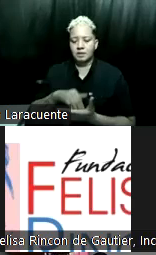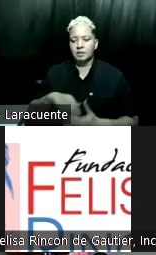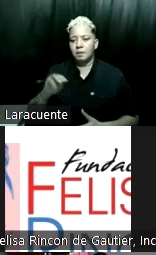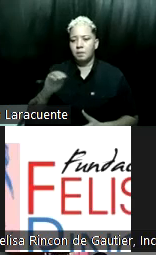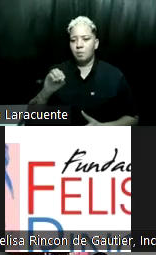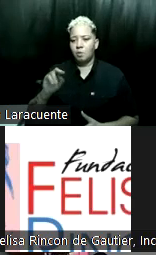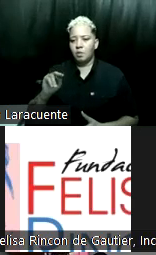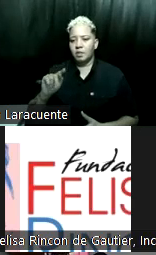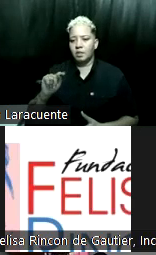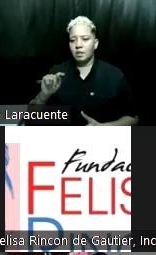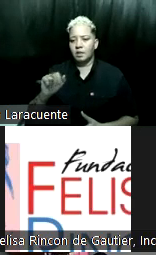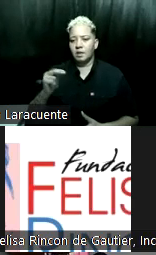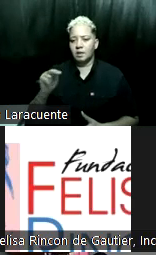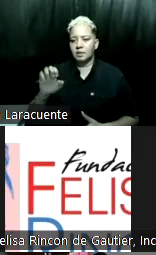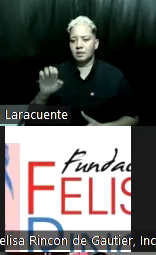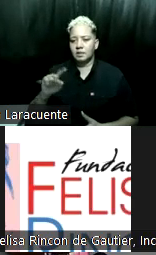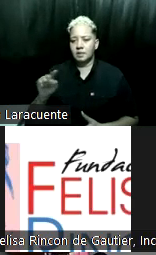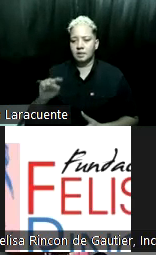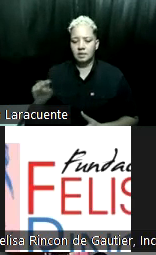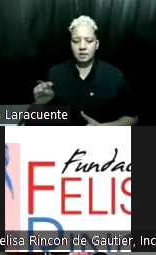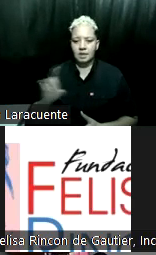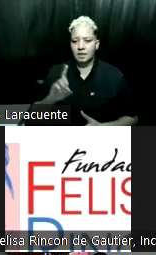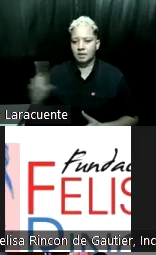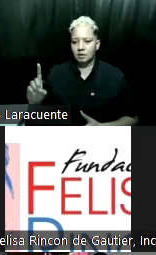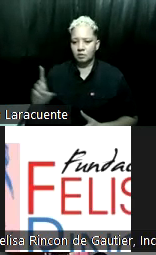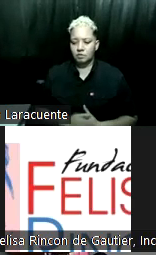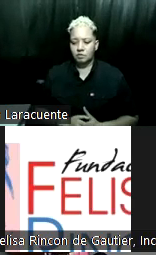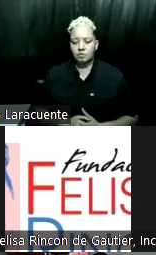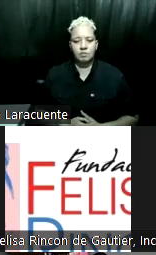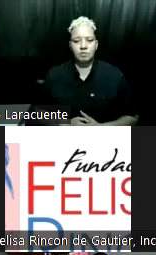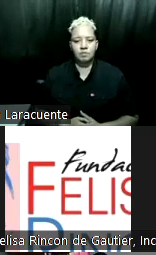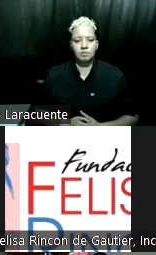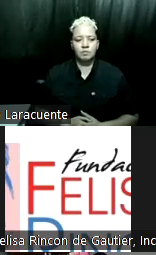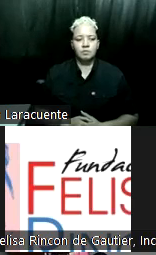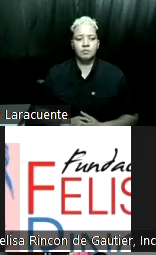Montañez en el lado derecho. Eh,